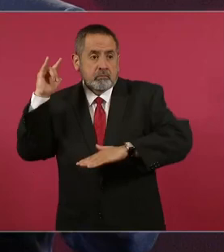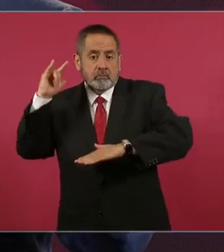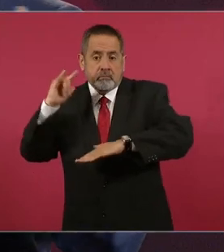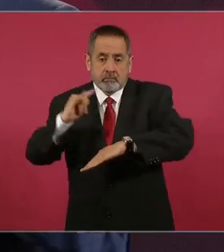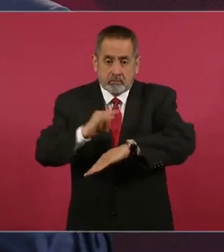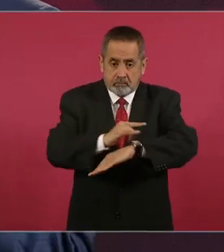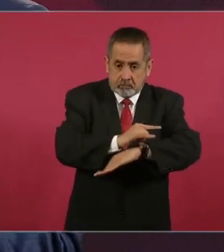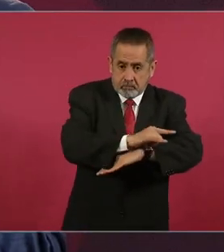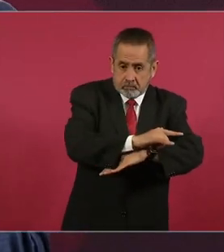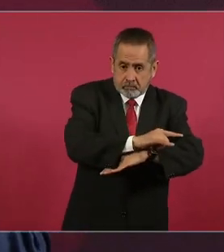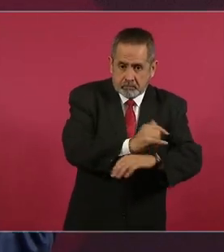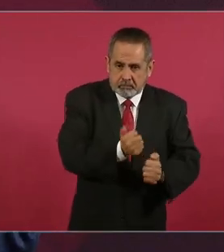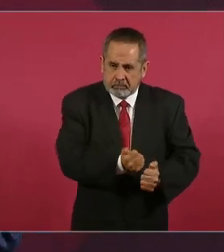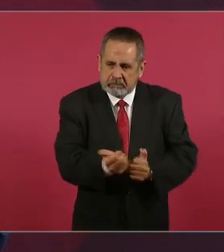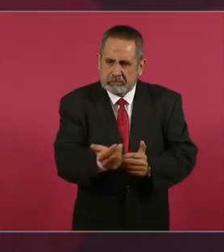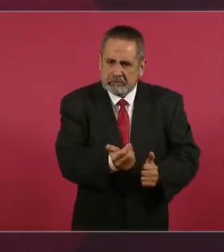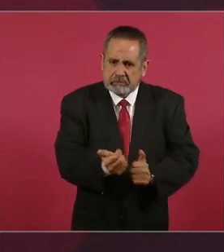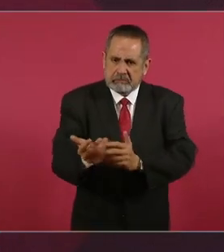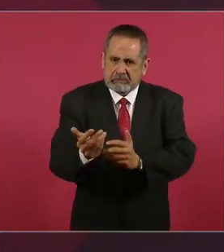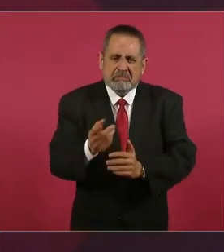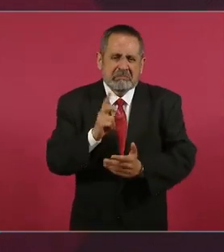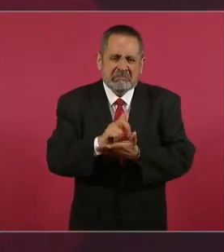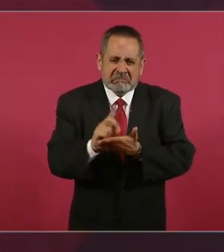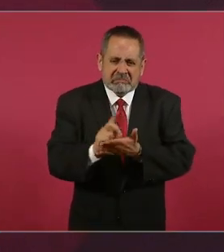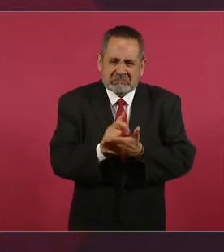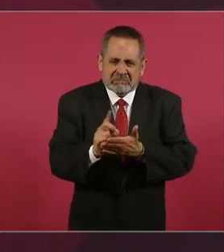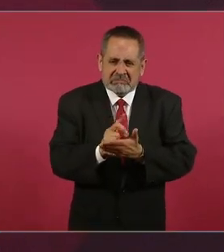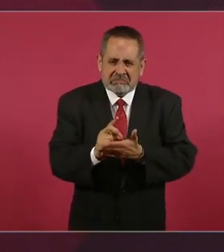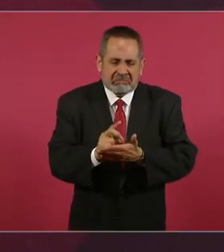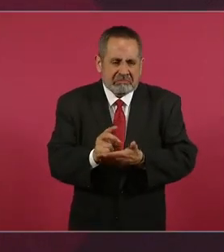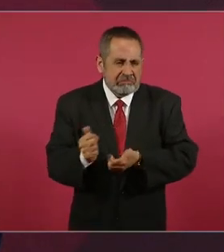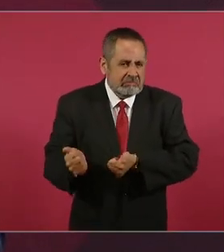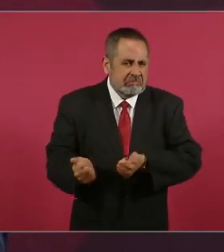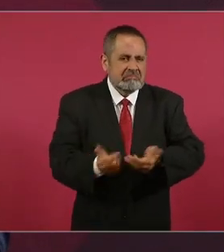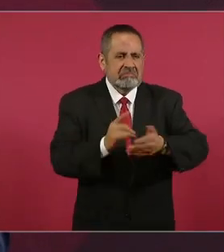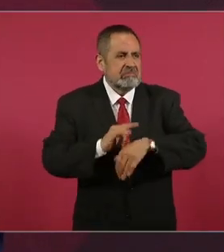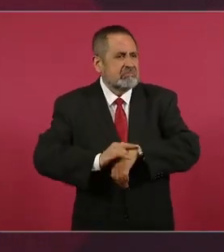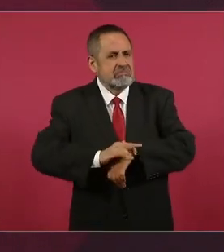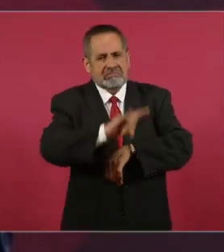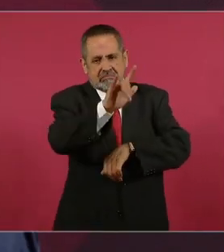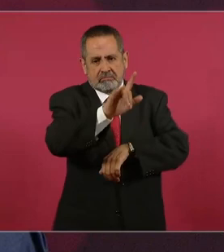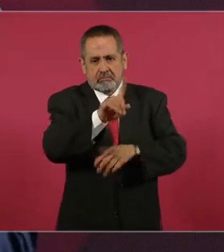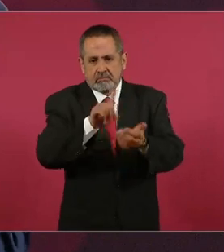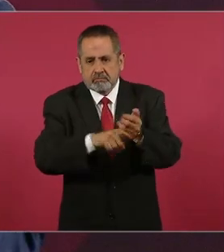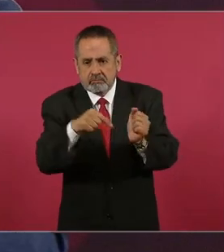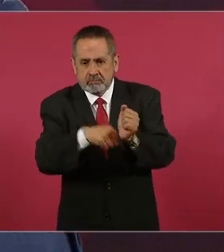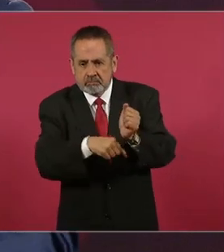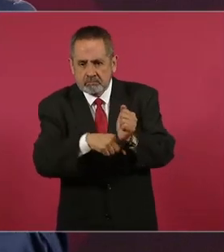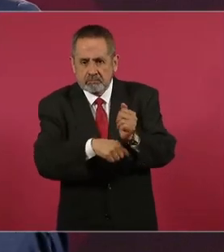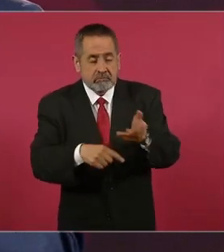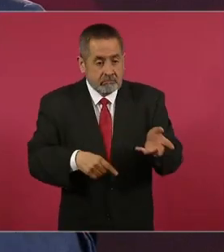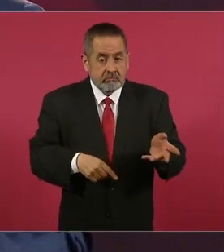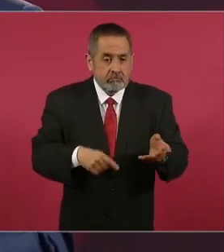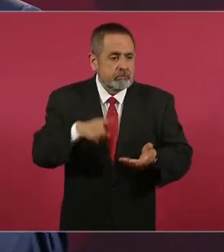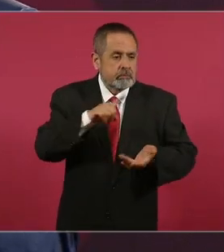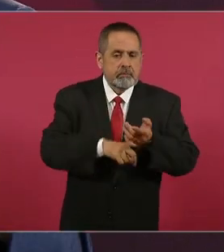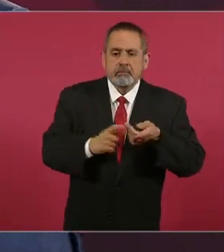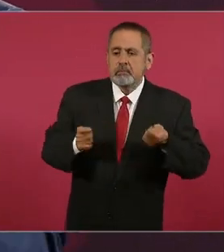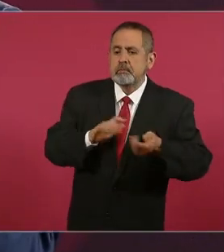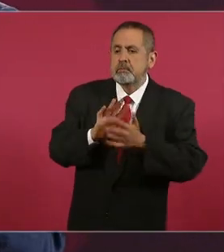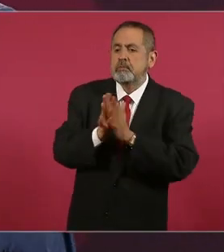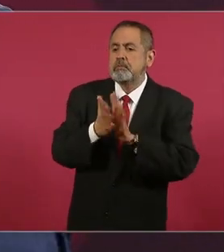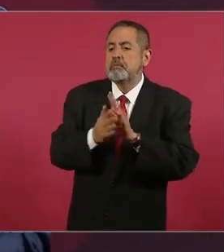Bajaban aviones y los traficantes tenían influencia en